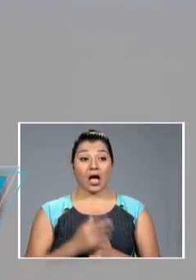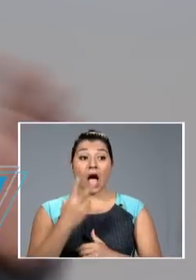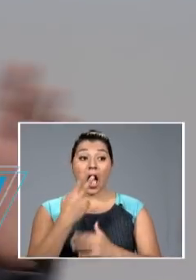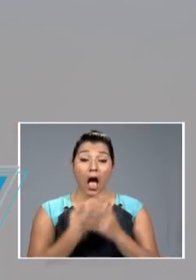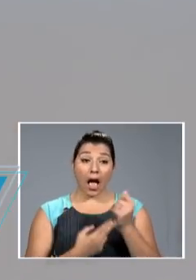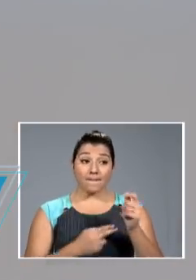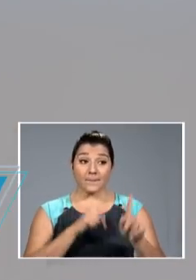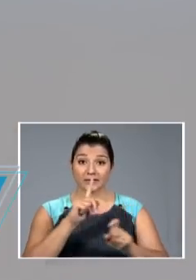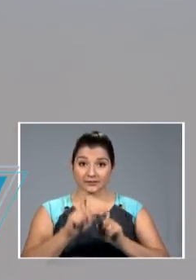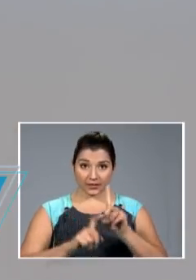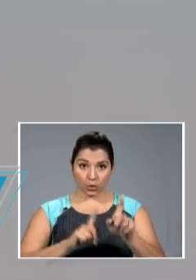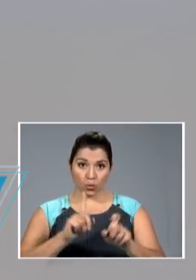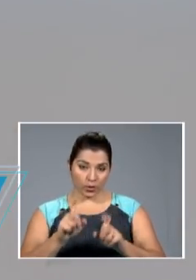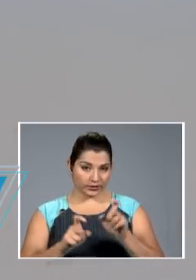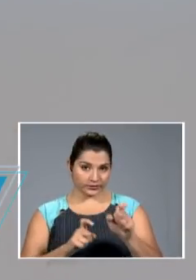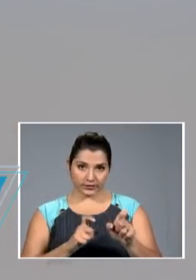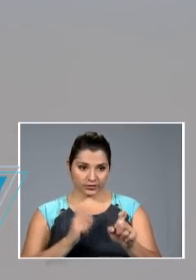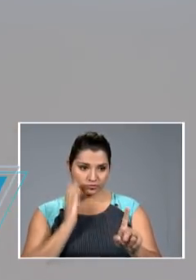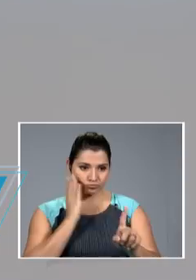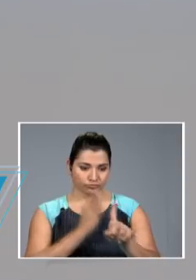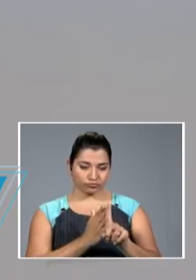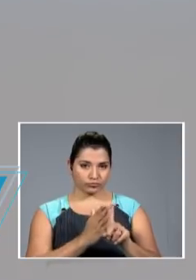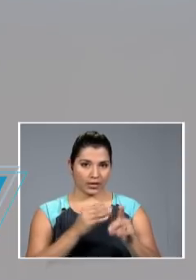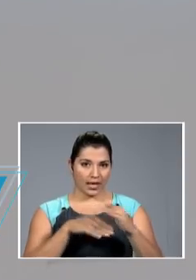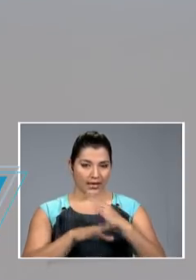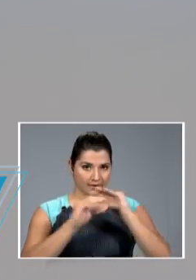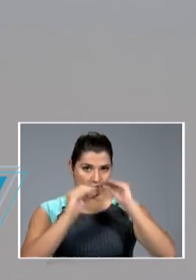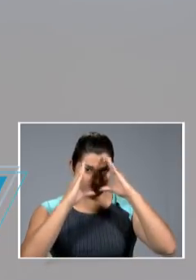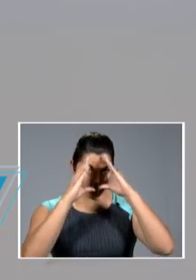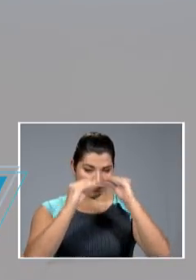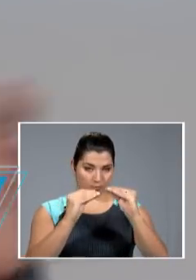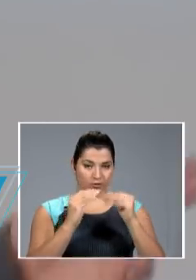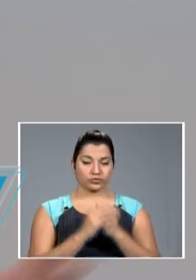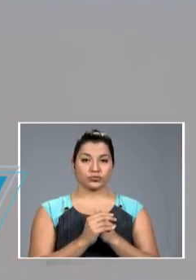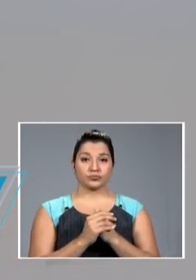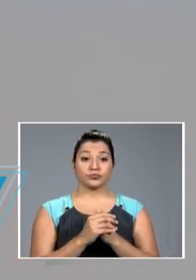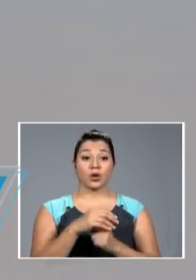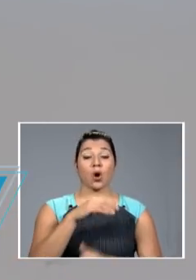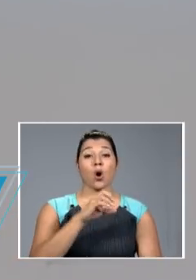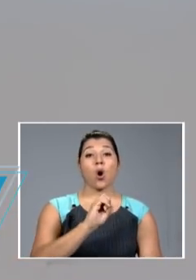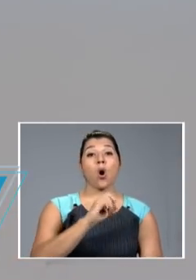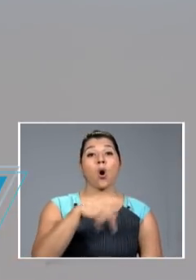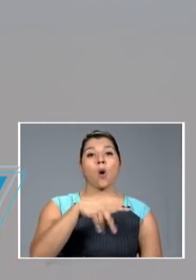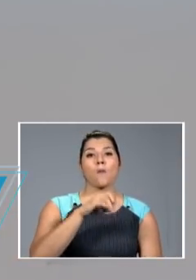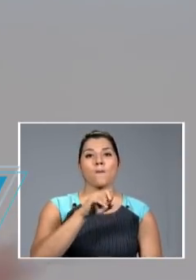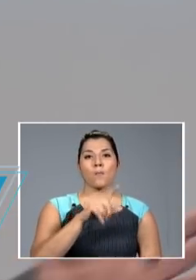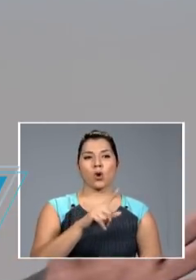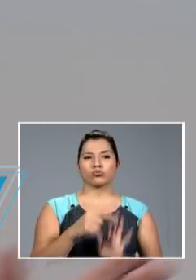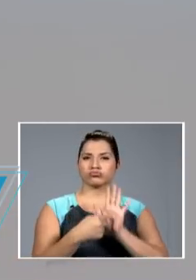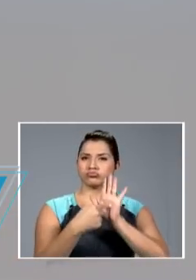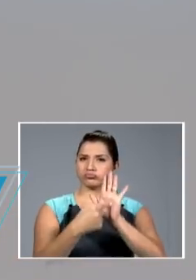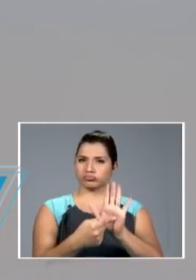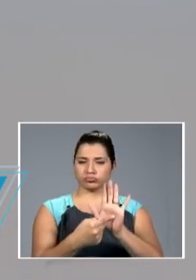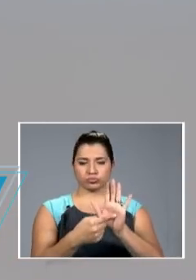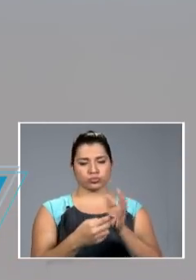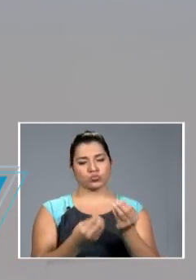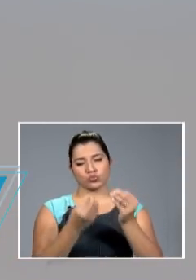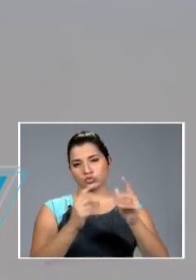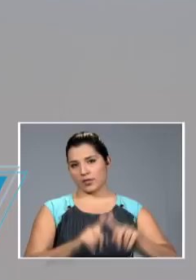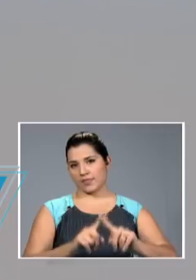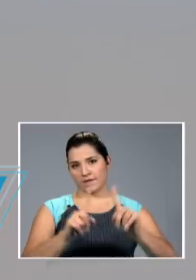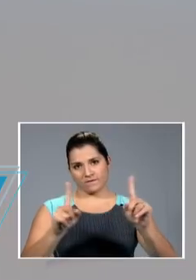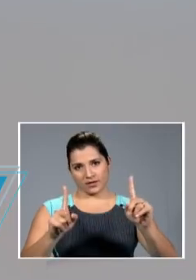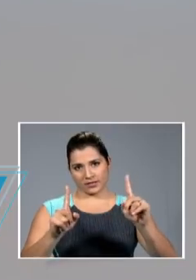han sido consistentes en sus datos. En el caso de Opol plantea una clarísima diferencia